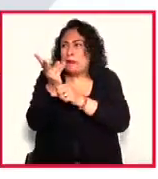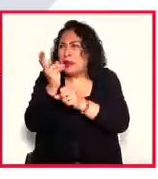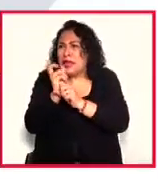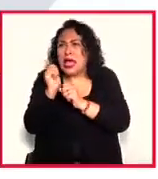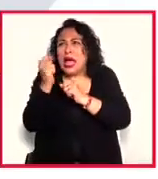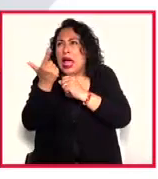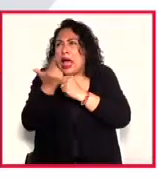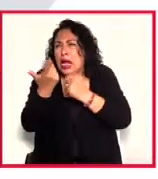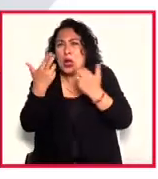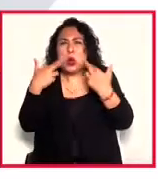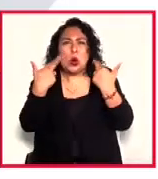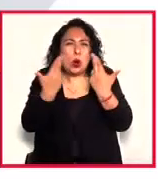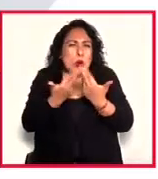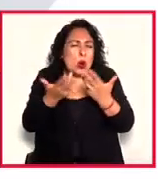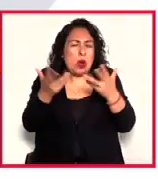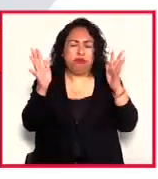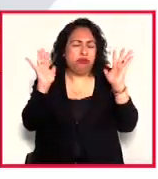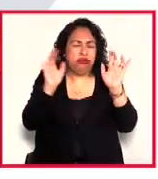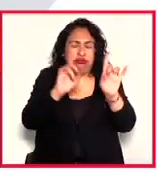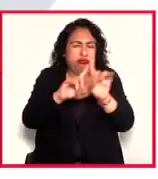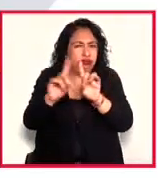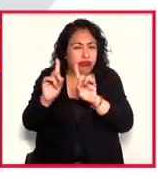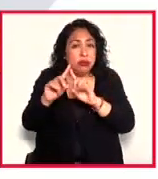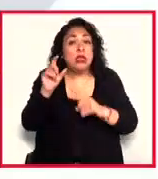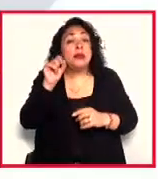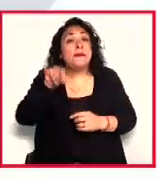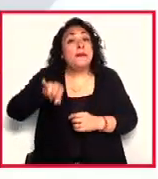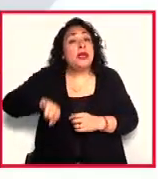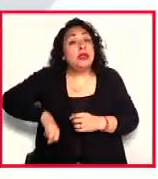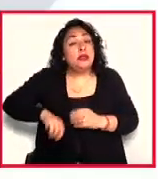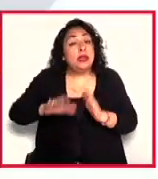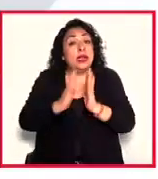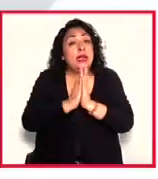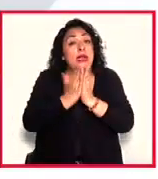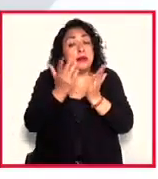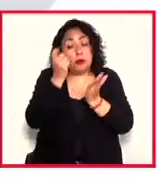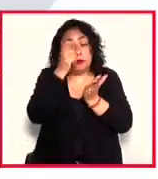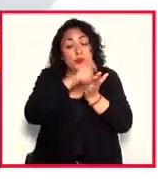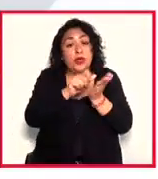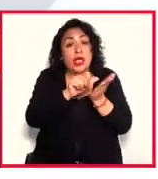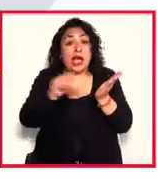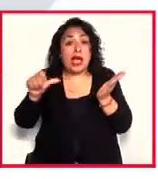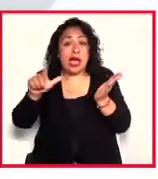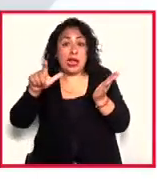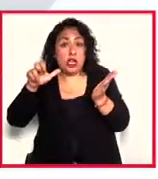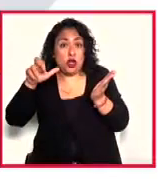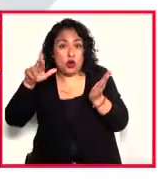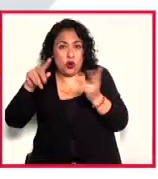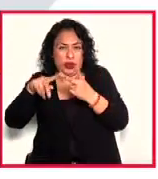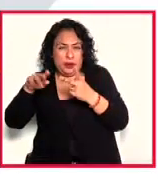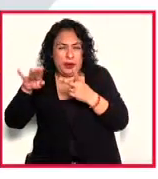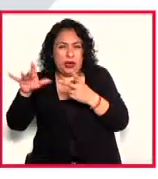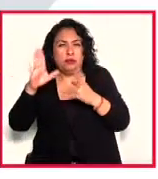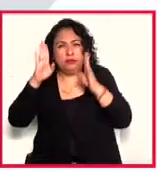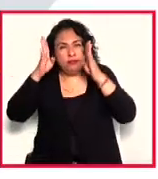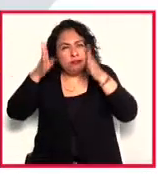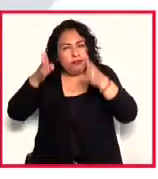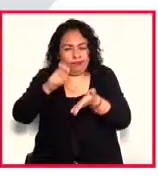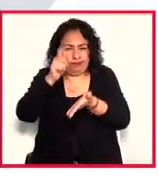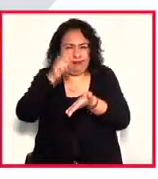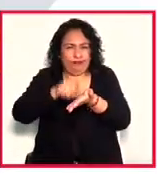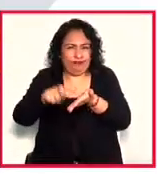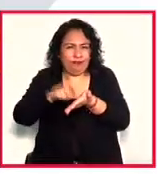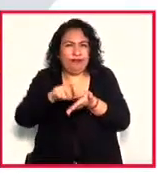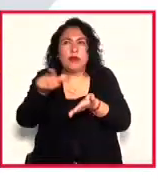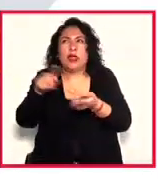evento. También es muy interesante los libros dedicados a Leonora y Emérico. Entonces tenemos libros dedicados de